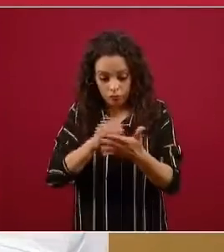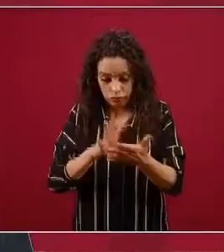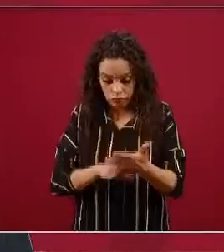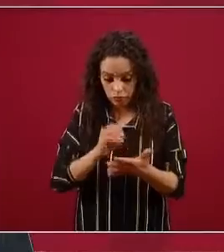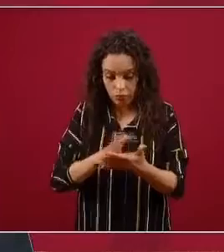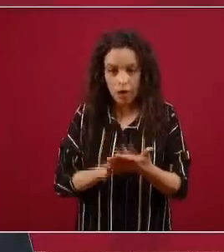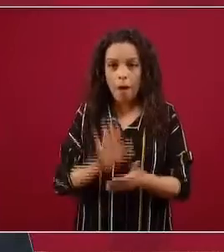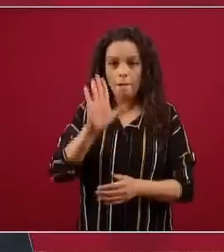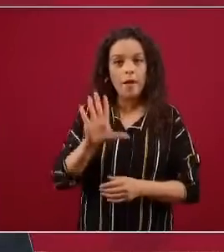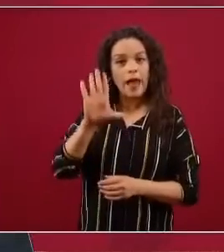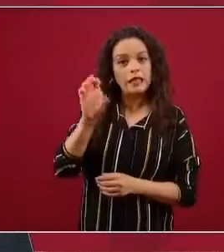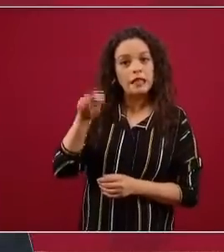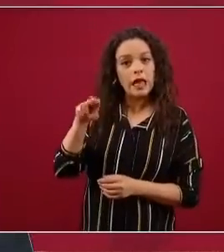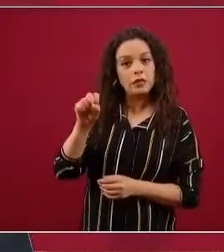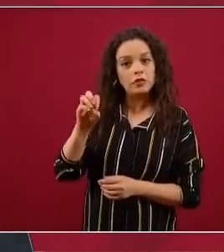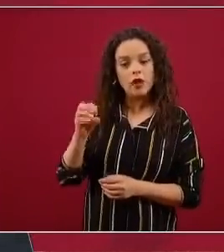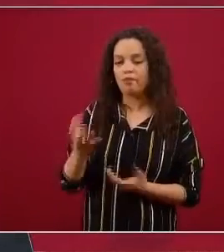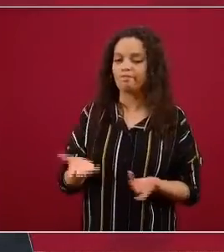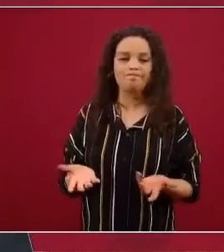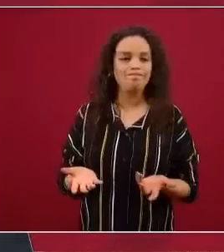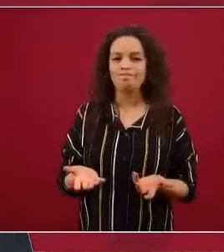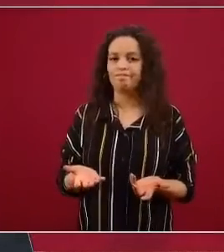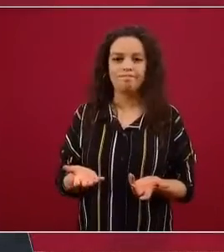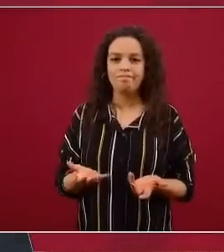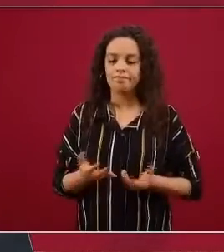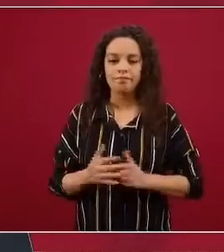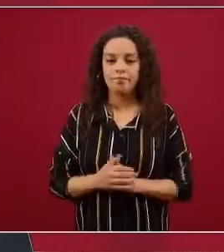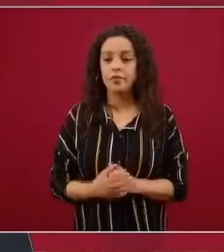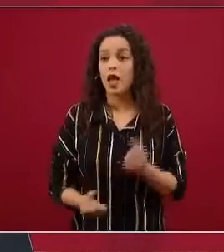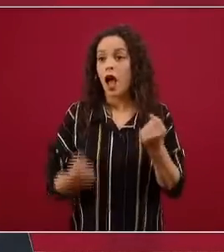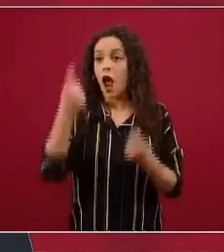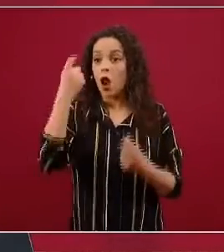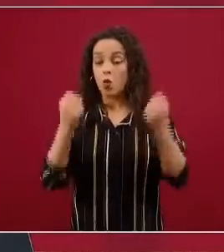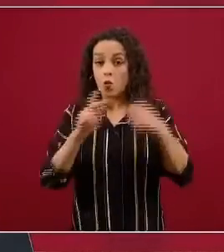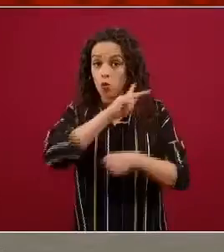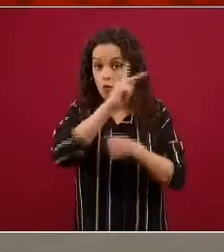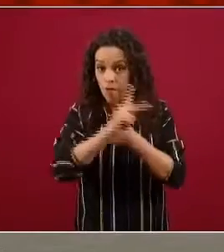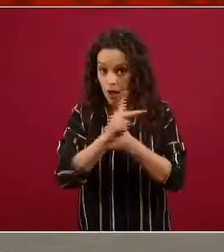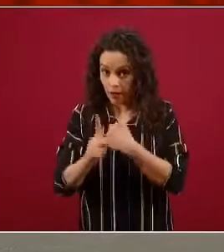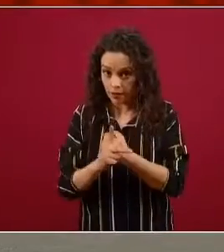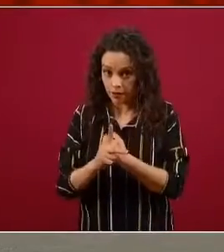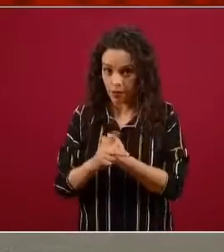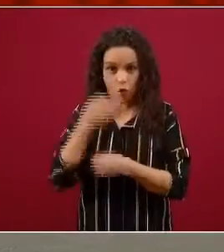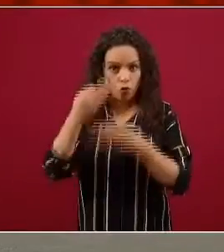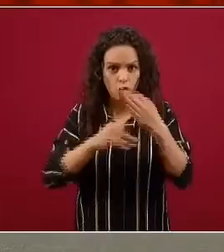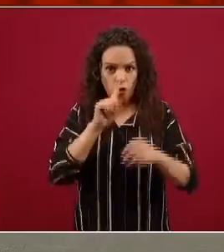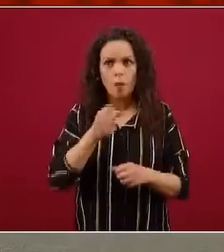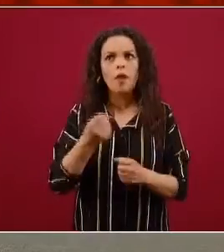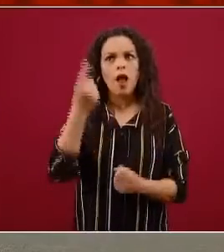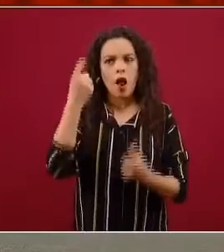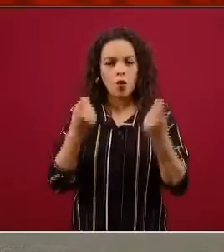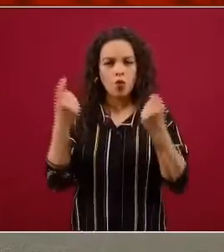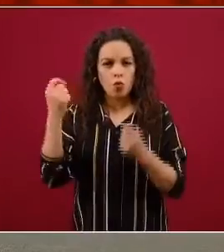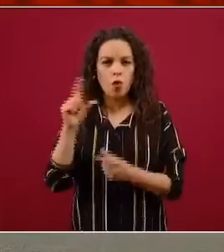eventos. En algunos países, no en todos, pero en una gran cantidad, no sé en